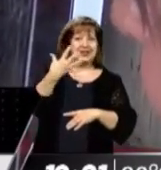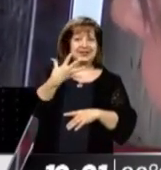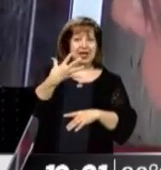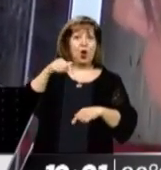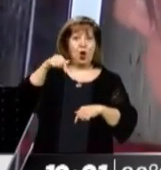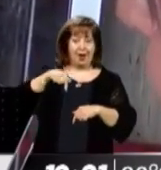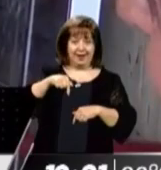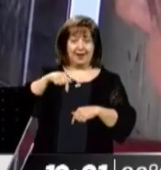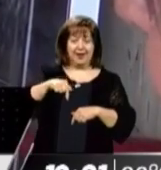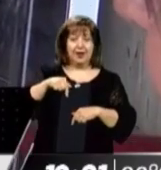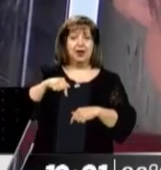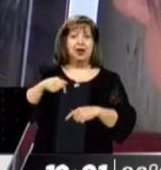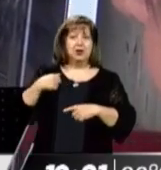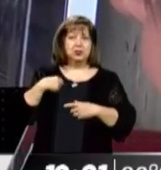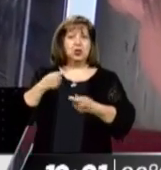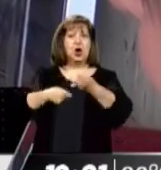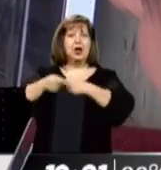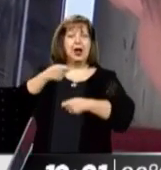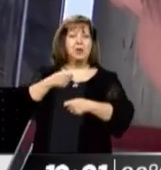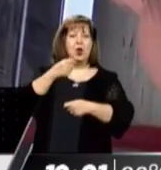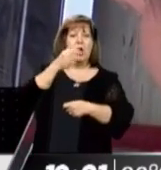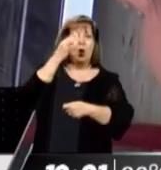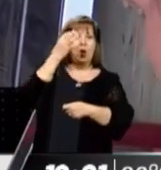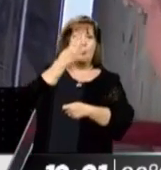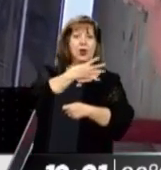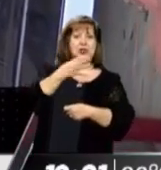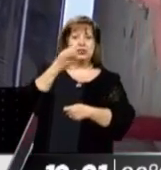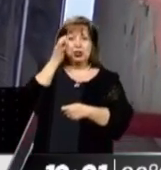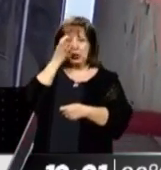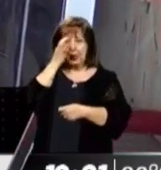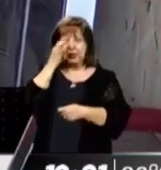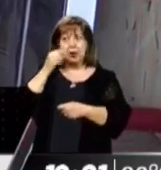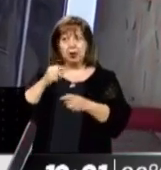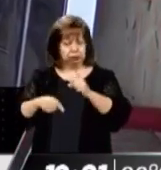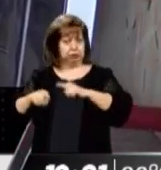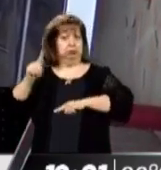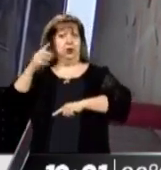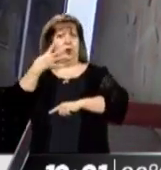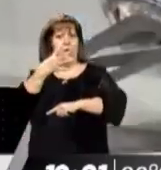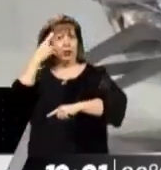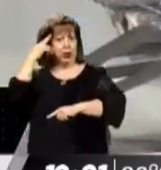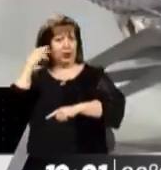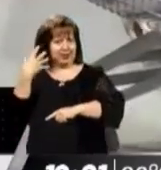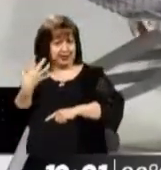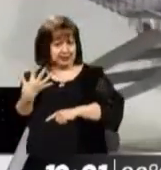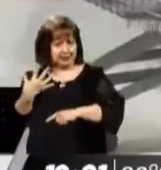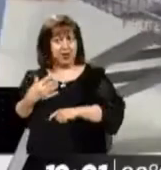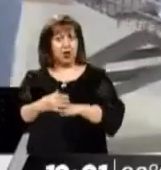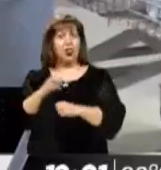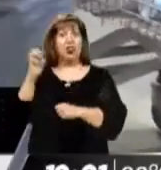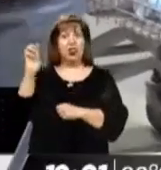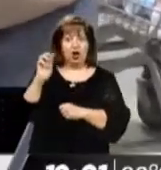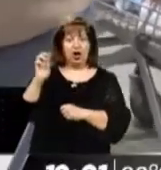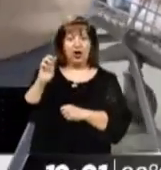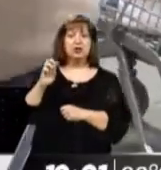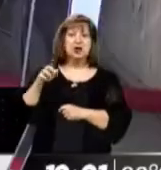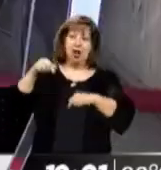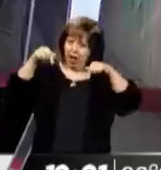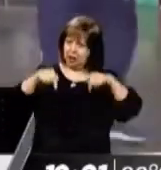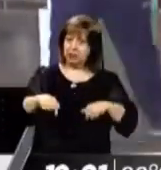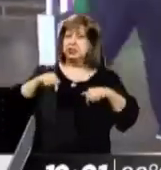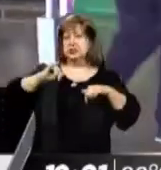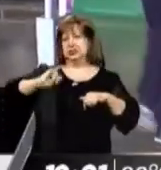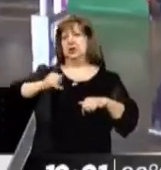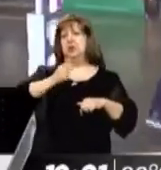4.95 aquí, nosotros lo cambiamos a 4.20 y ahora subió a 4.95. Nos conviene mucho